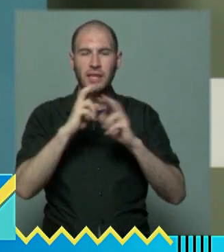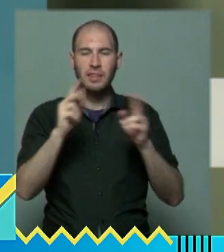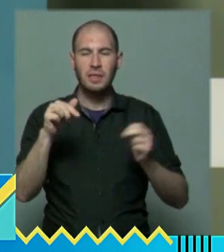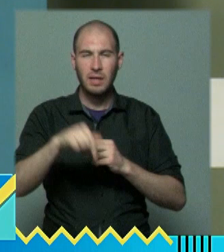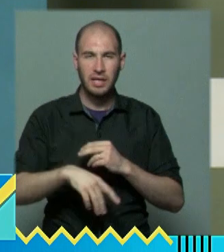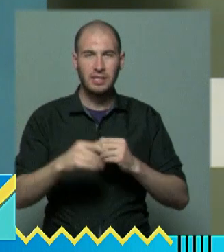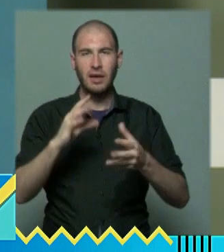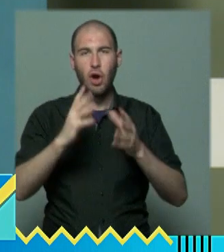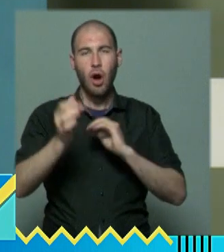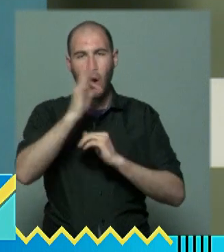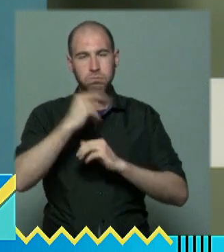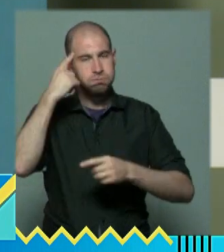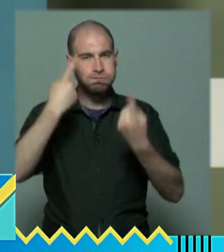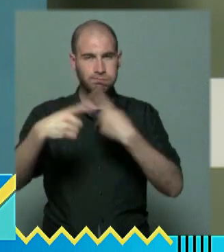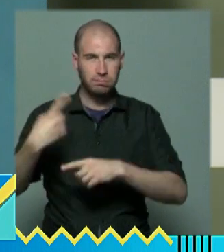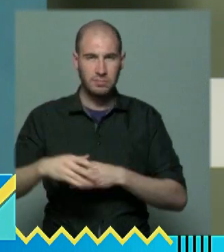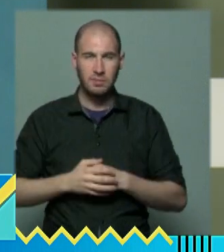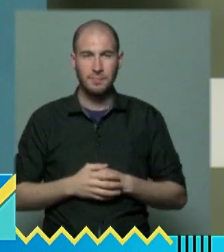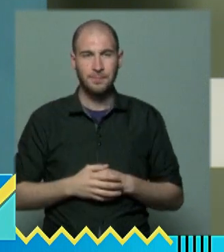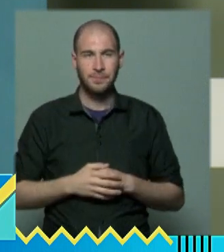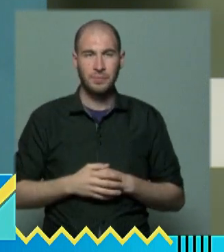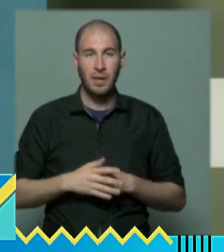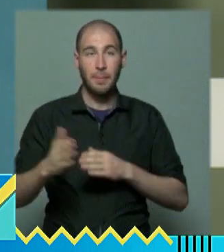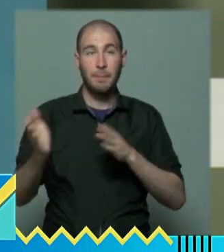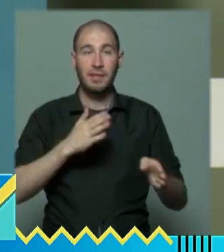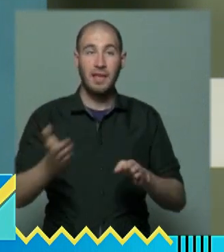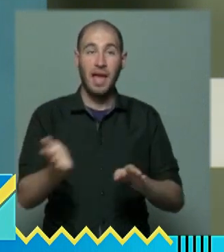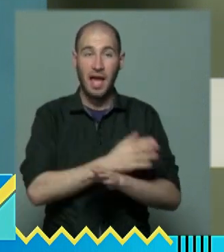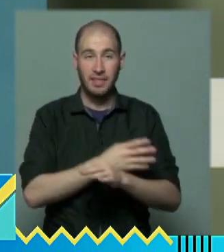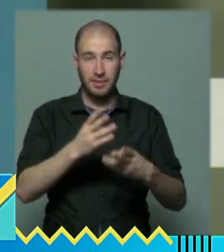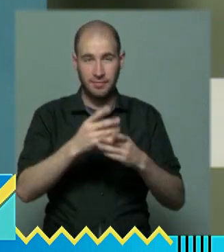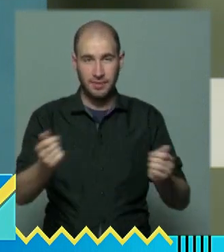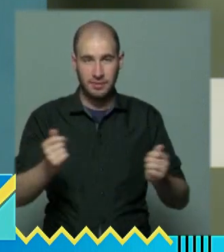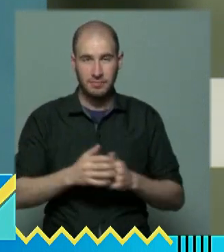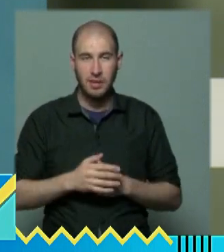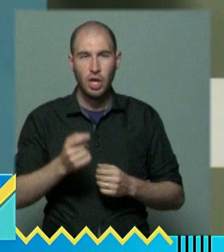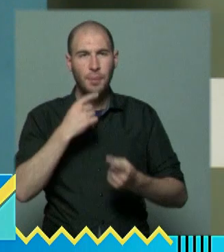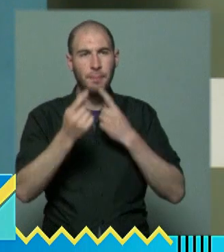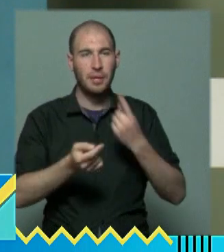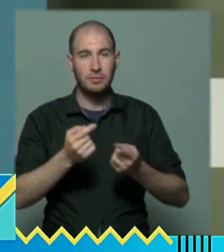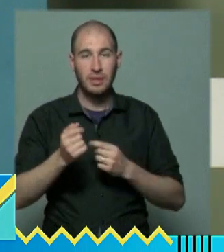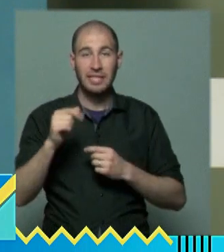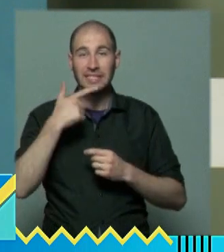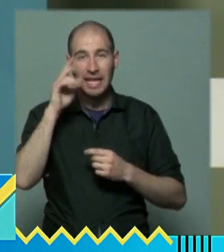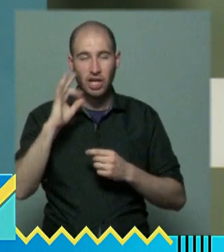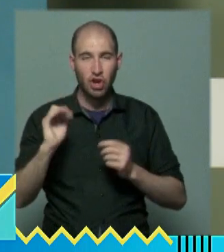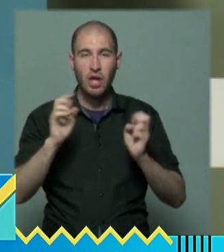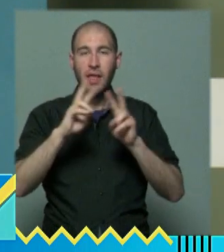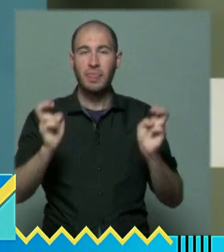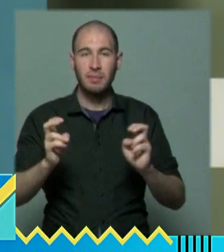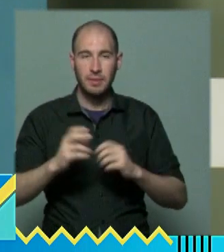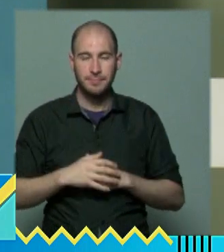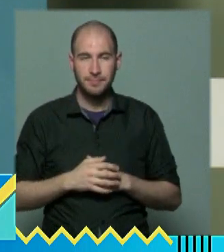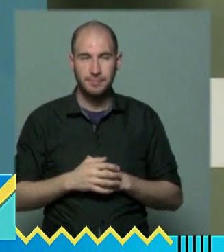y varias aristas que se pueden llegar a dar en cuanto a esto. Y en el bloque anterior, antes de cerrarlo, le consultaba justamente a Sergio el tema